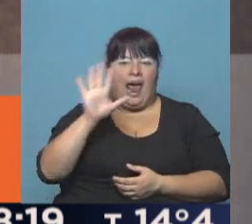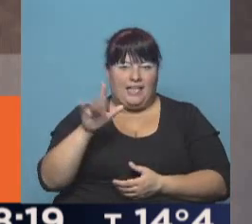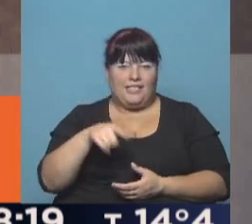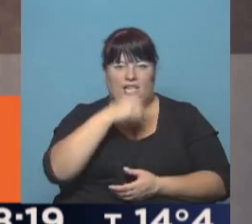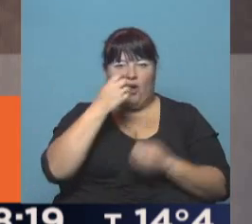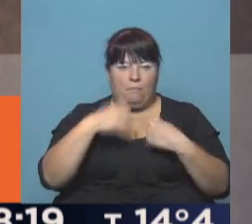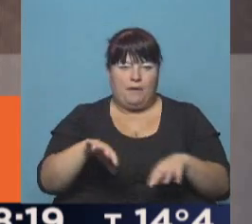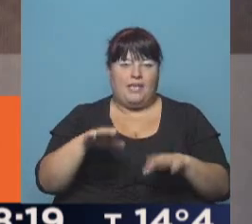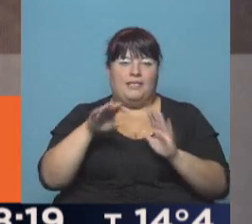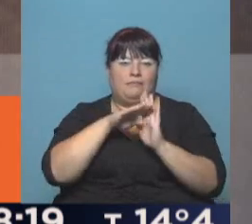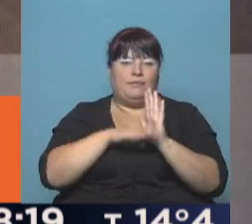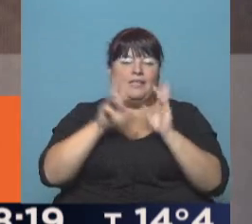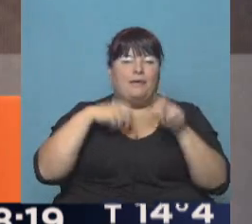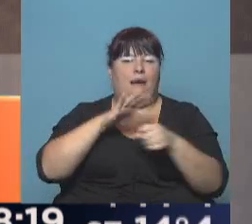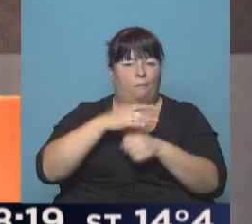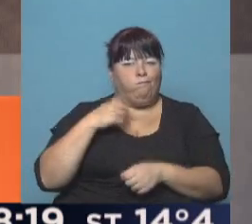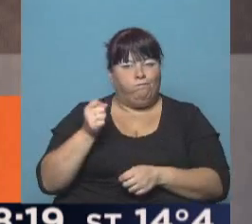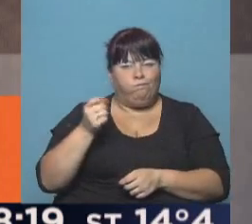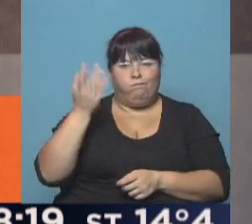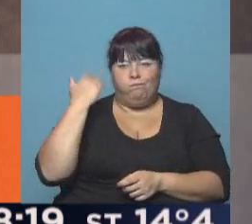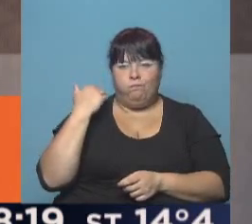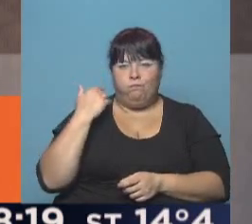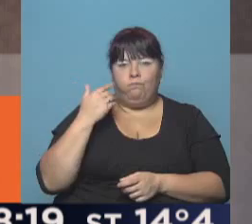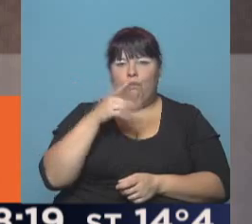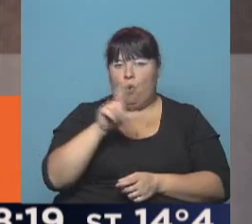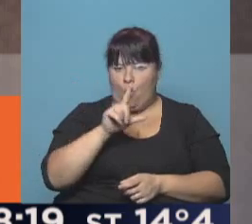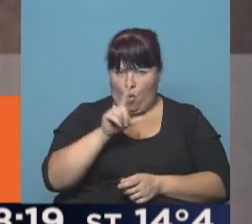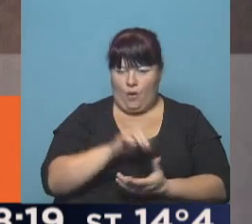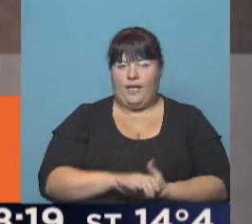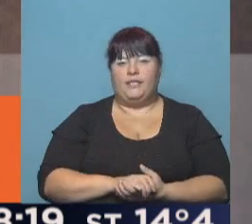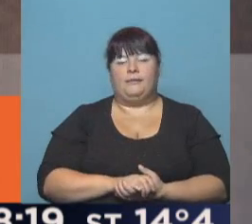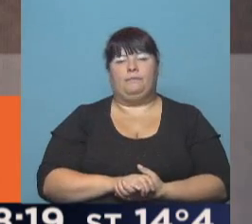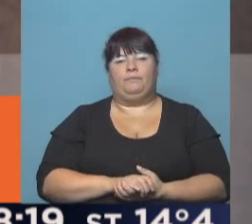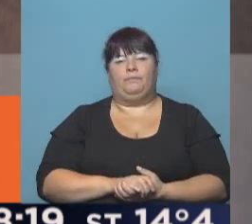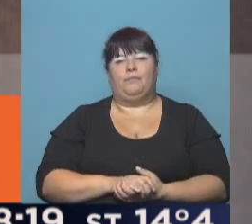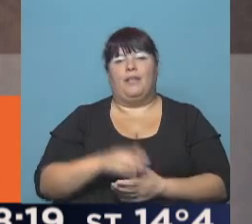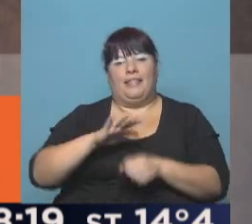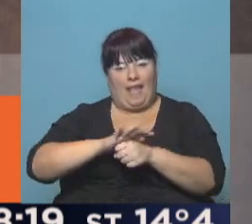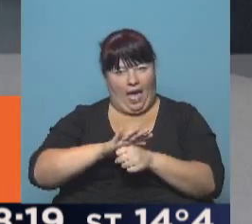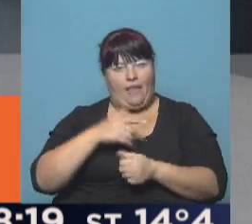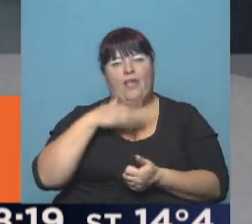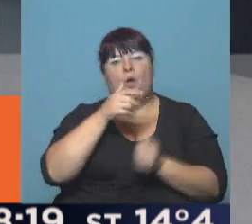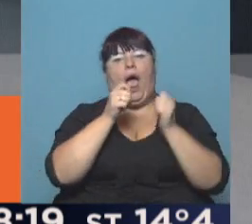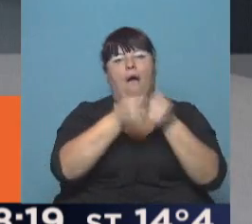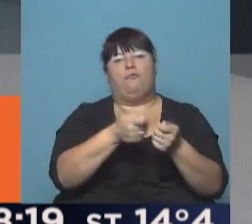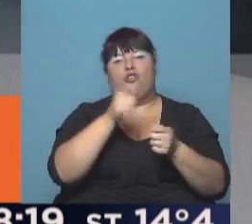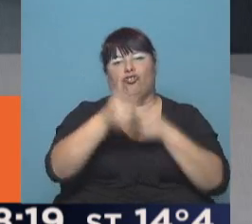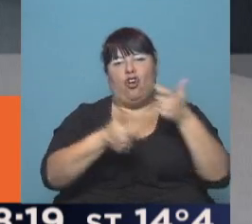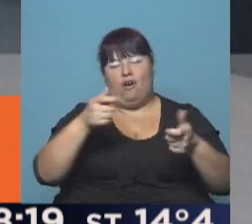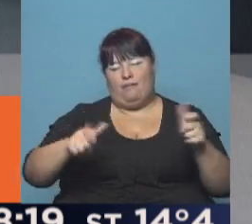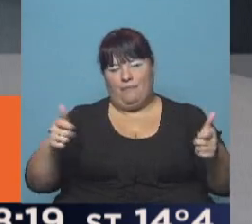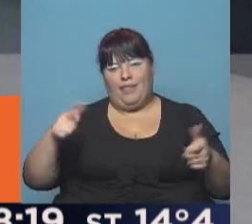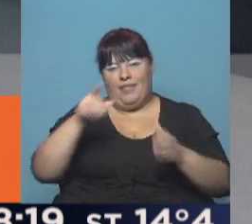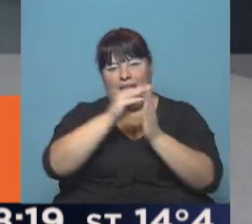arranca una gente en tandil yo estuve el lunes por tandil estuve acompañando a los candidatos de